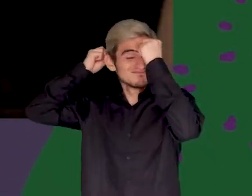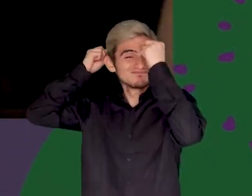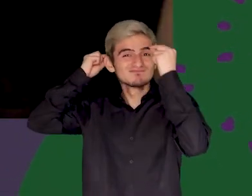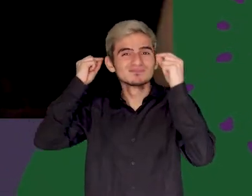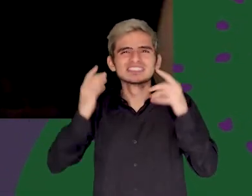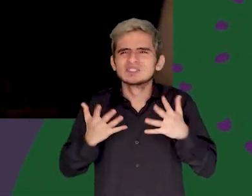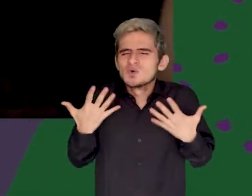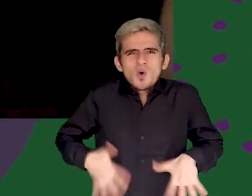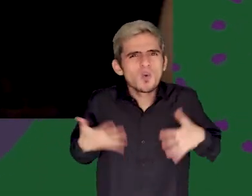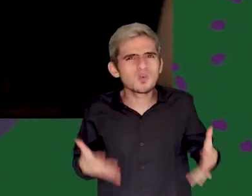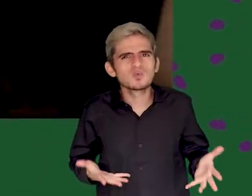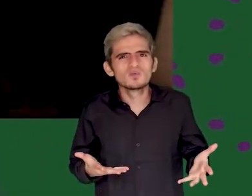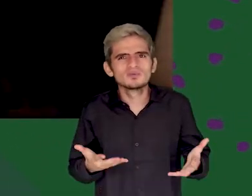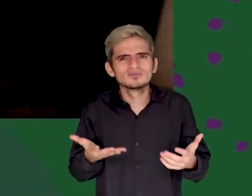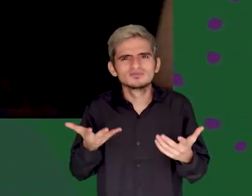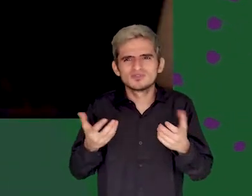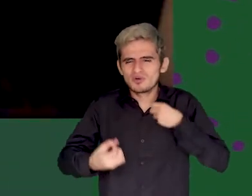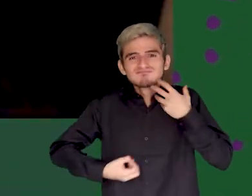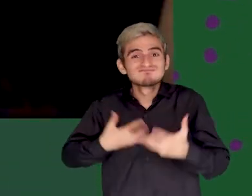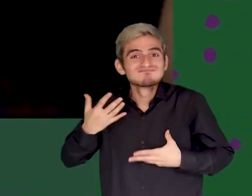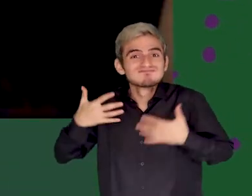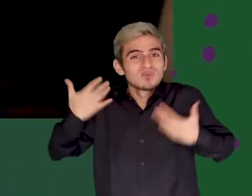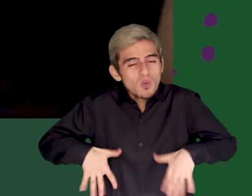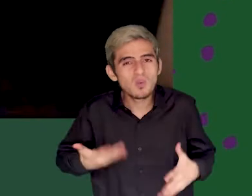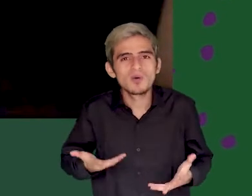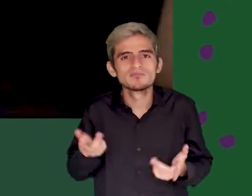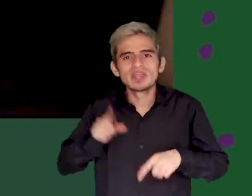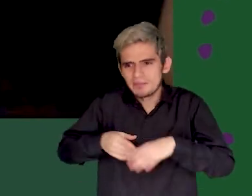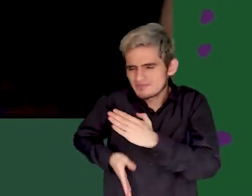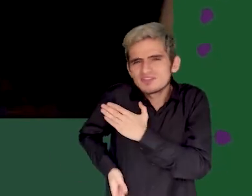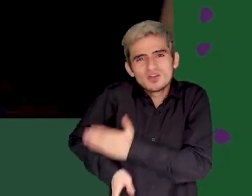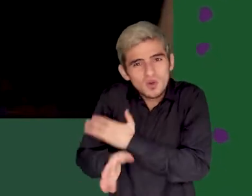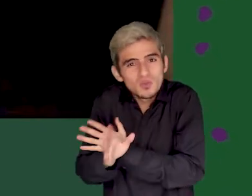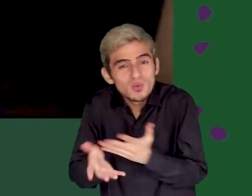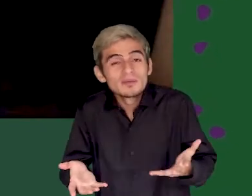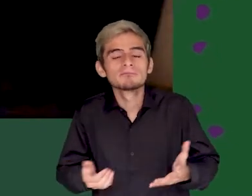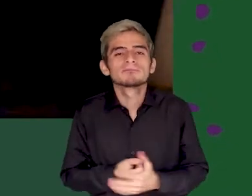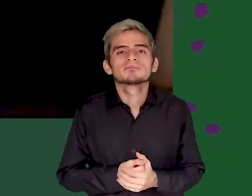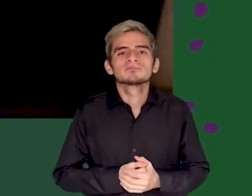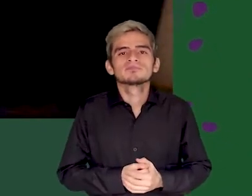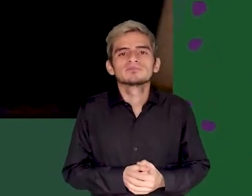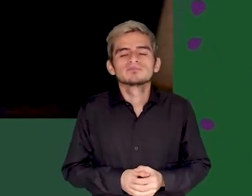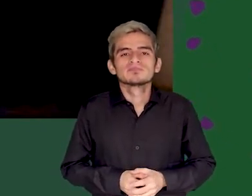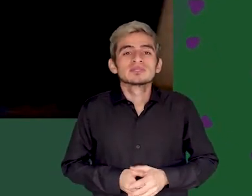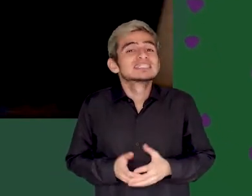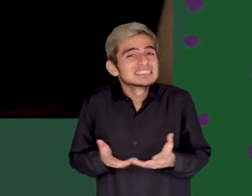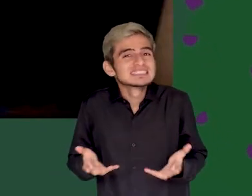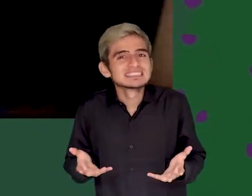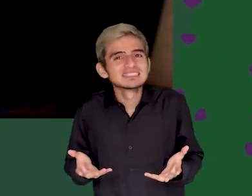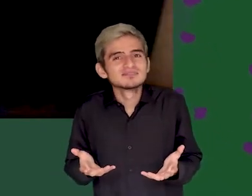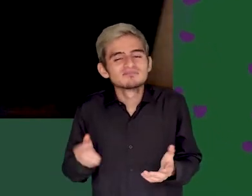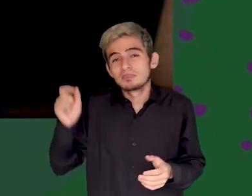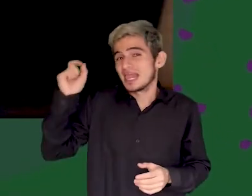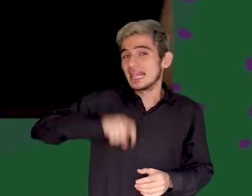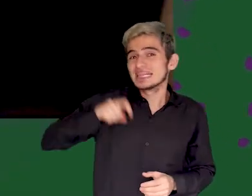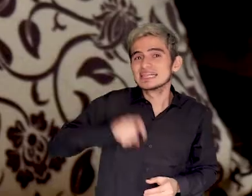alguien ya le está cambiando la postura y la forma de mirar, y eso me da impulsito para seguir